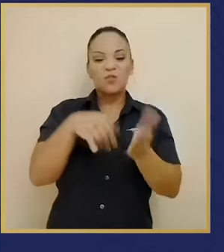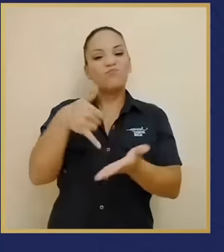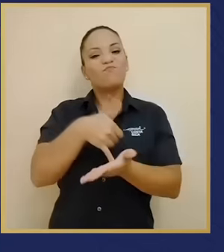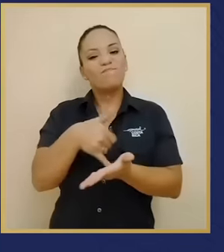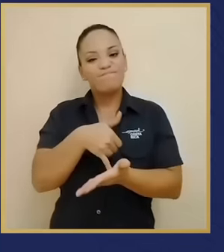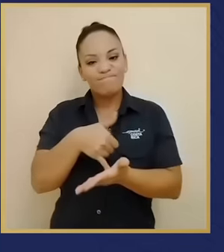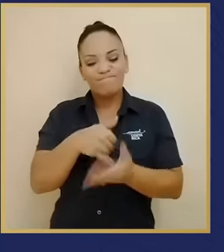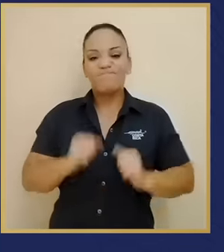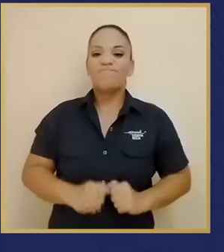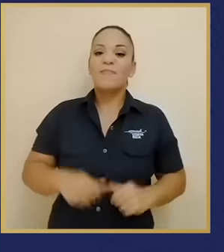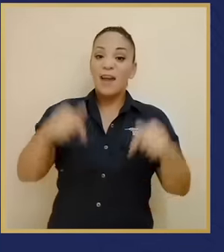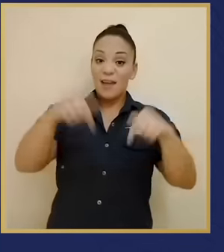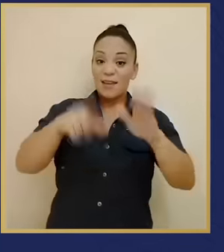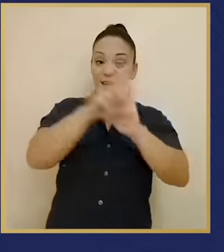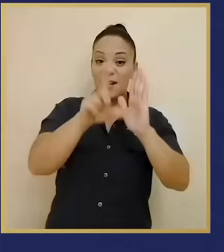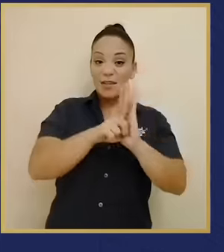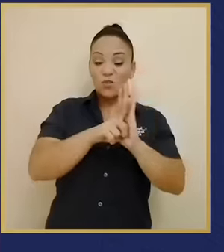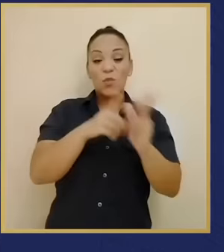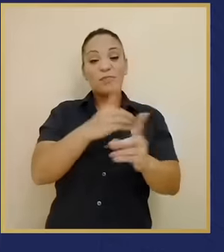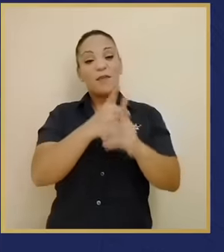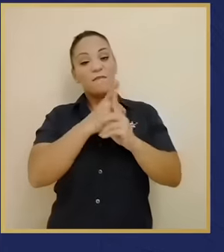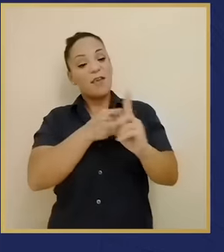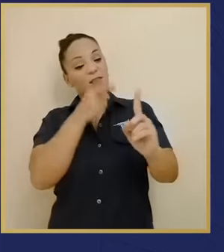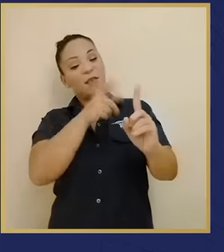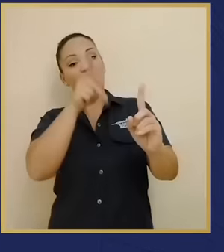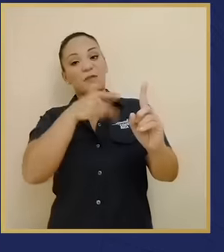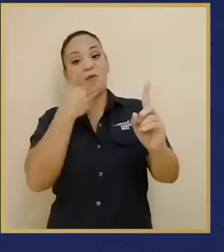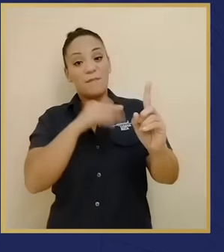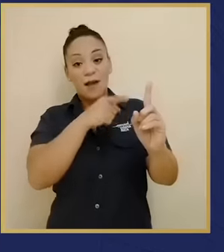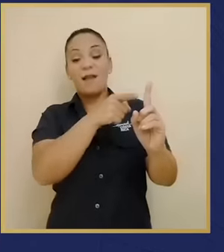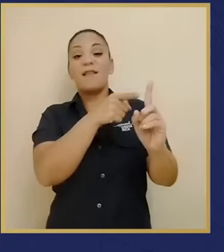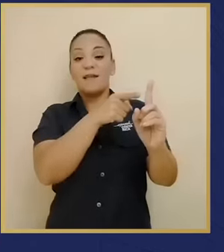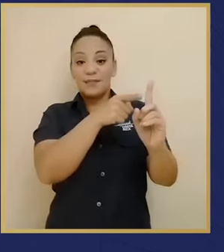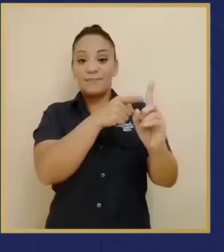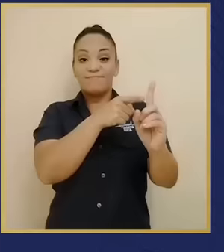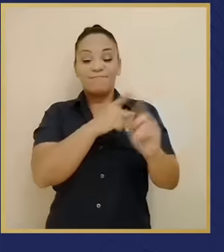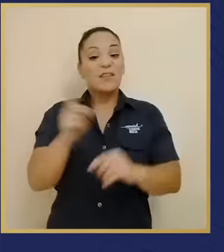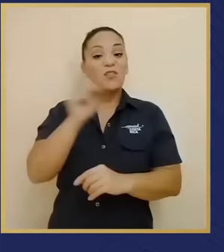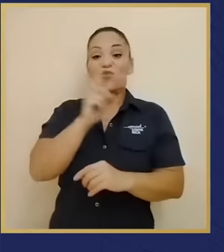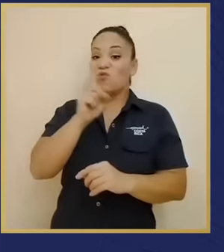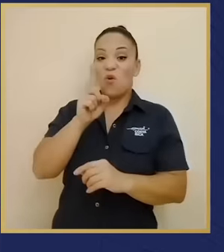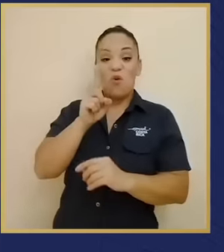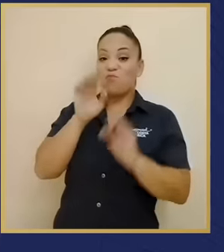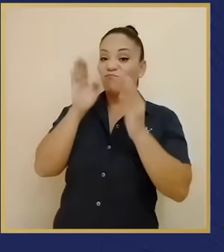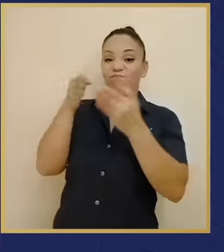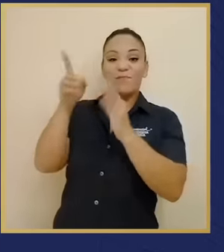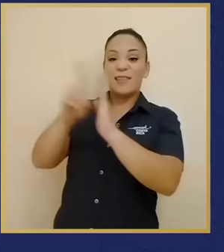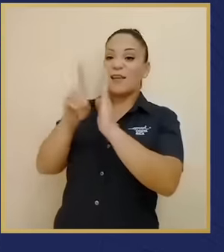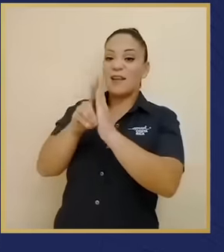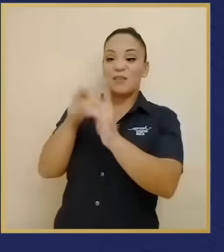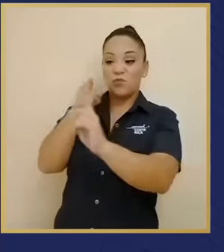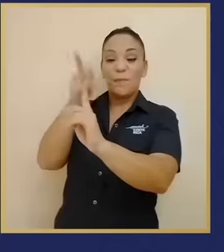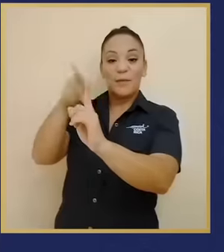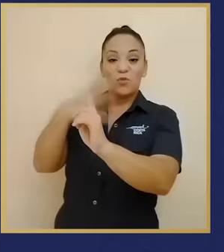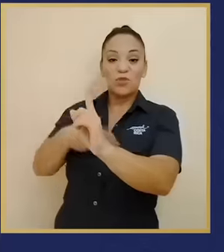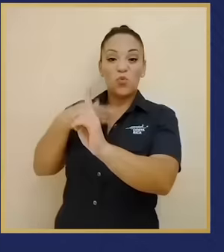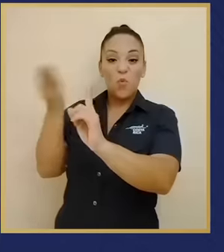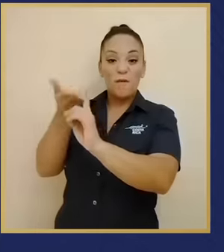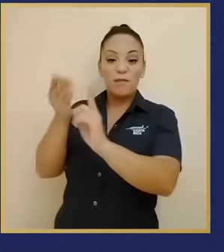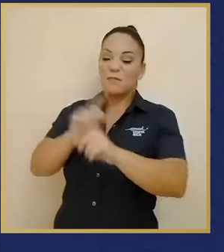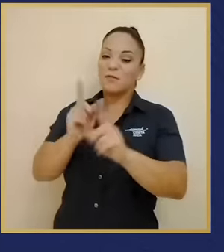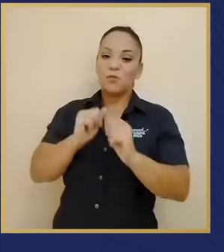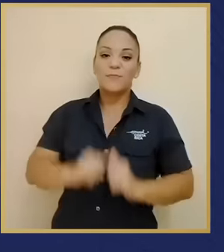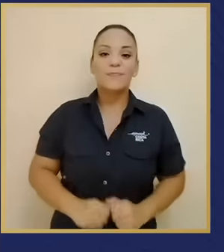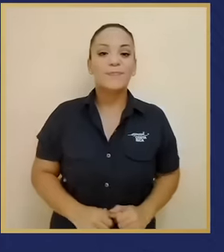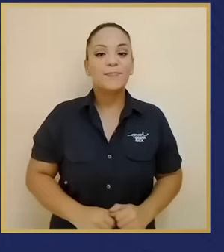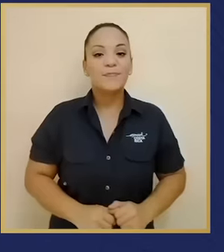legislación garantista que se enfoca en los derechos del imputado y no en los derechos de la víctima. Hoy